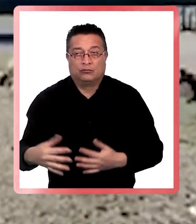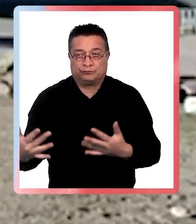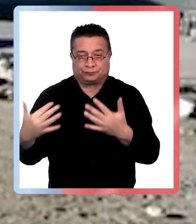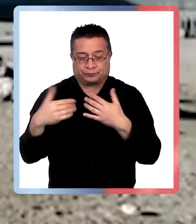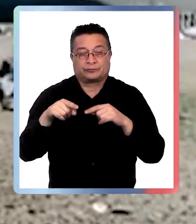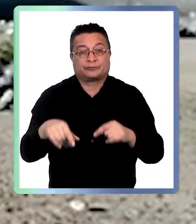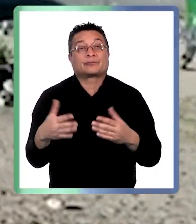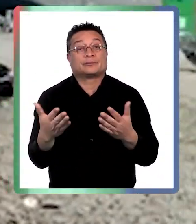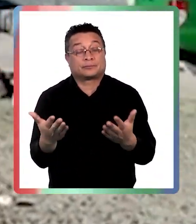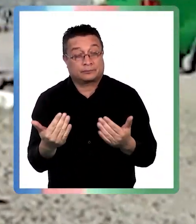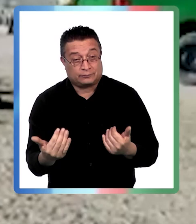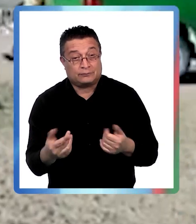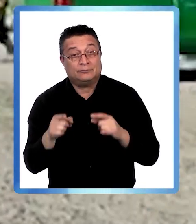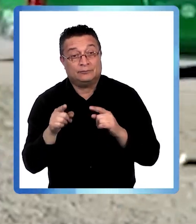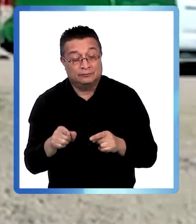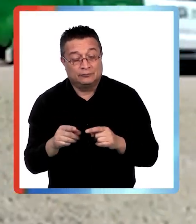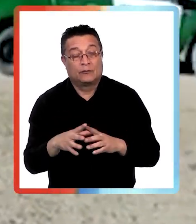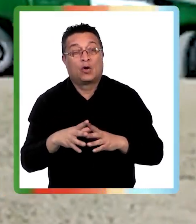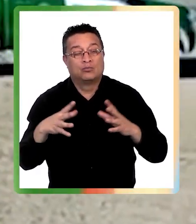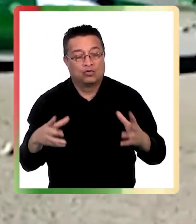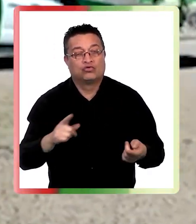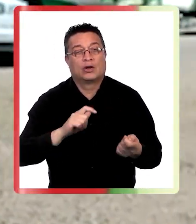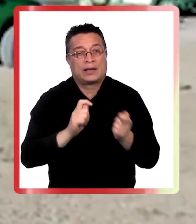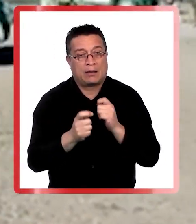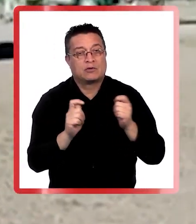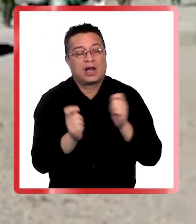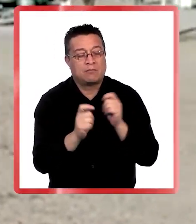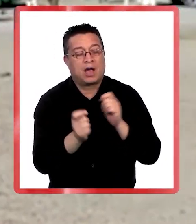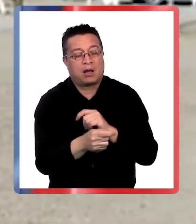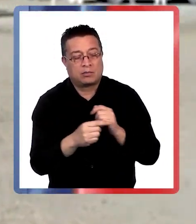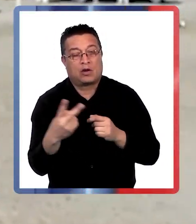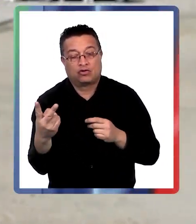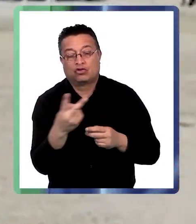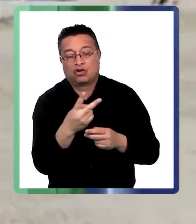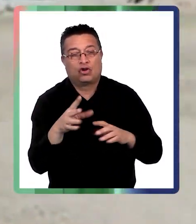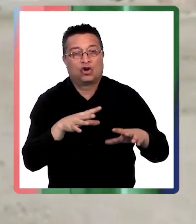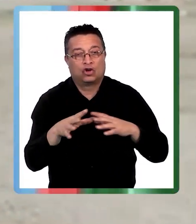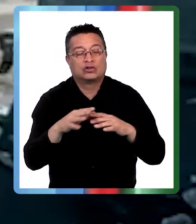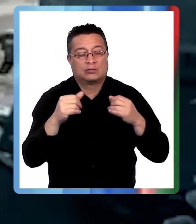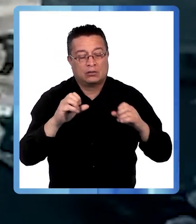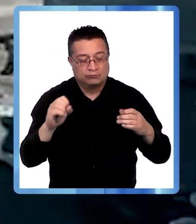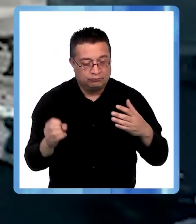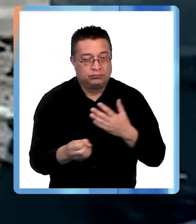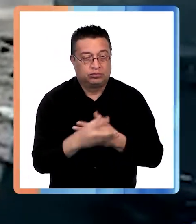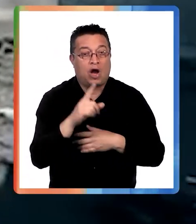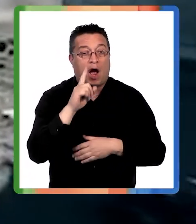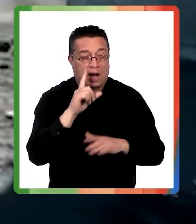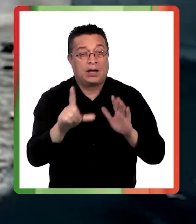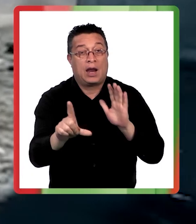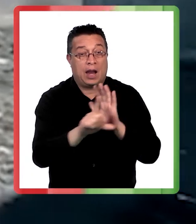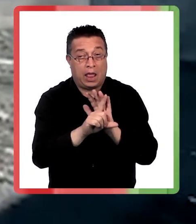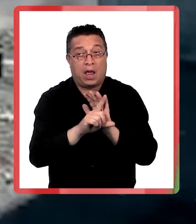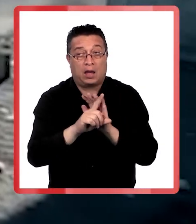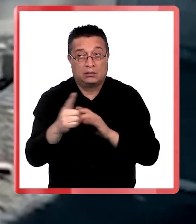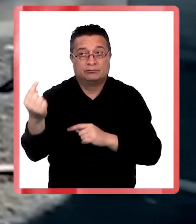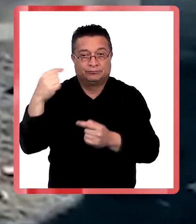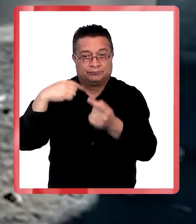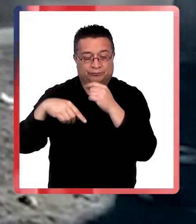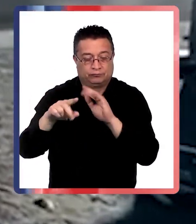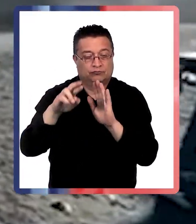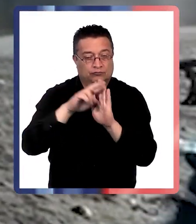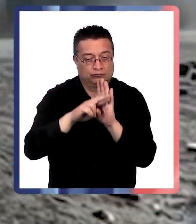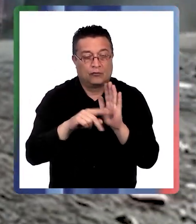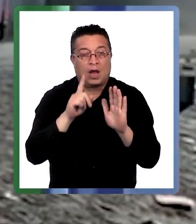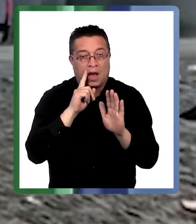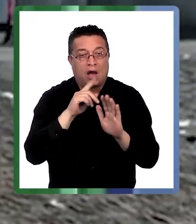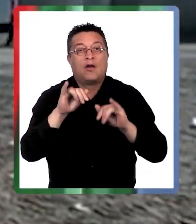Entonces ha sido necesario hacer muchos cambios en estas dos cosas para ponernos al día. Hoy día tenemos una ley de migraciones, tenemos